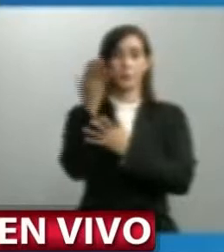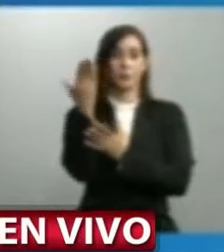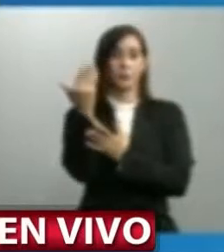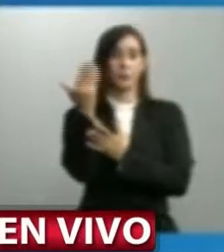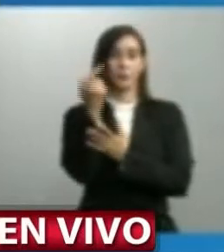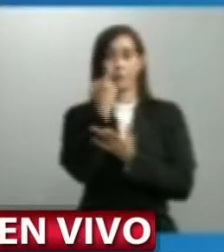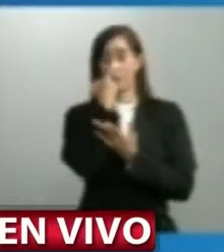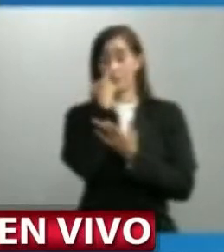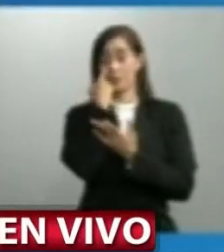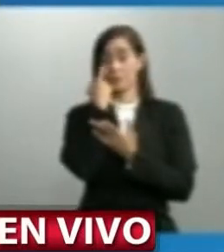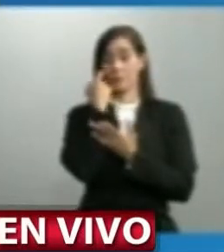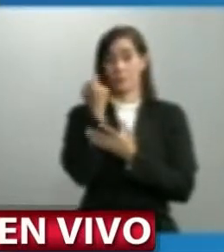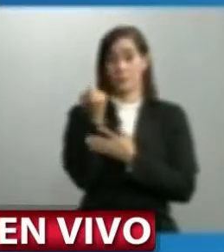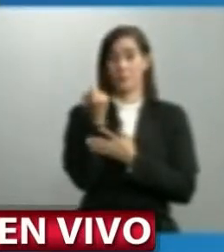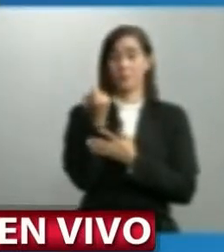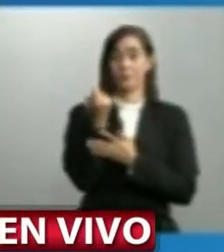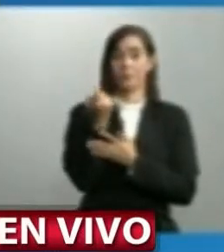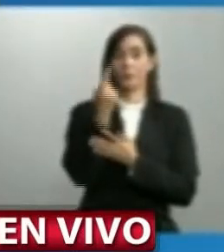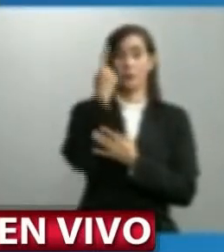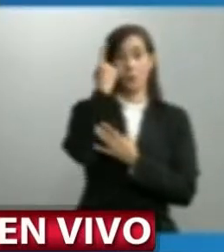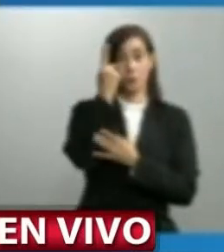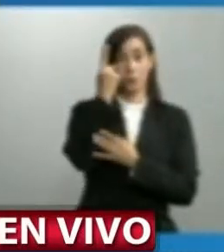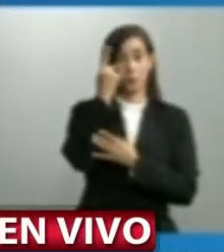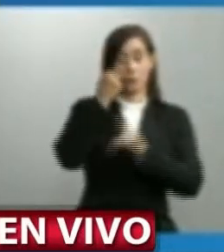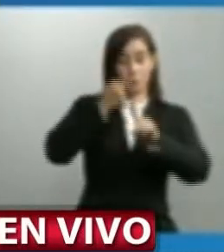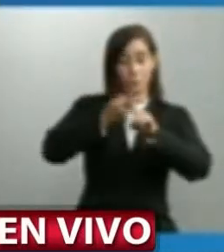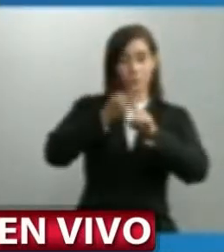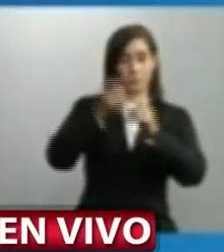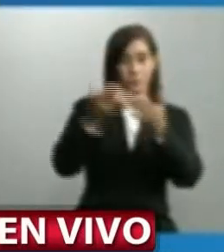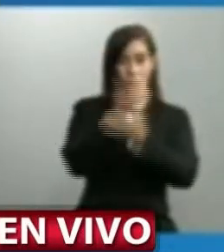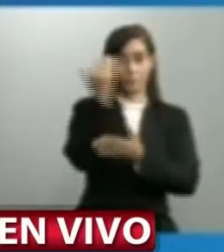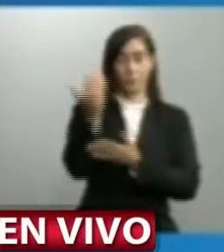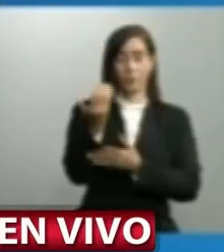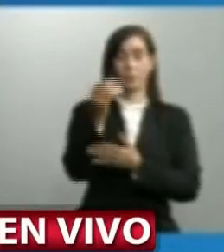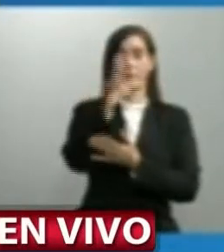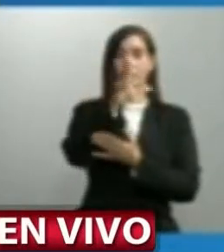1,415 pruebas realizadas, 1 caso positivo,